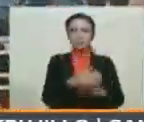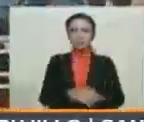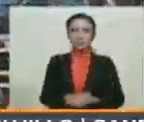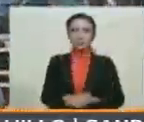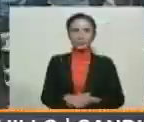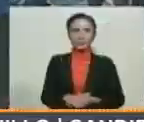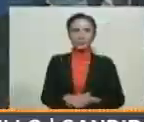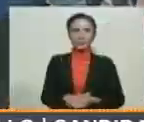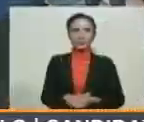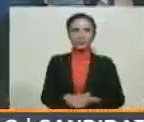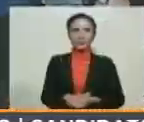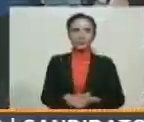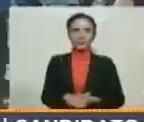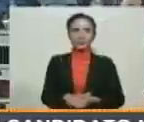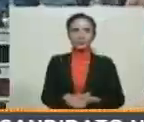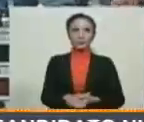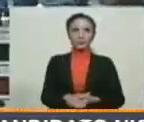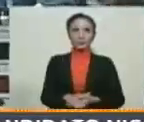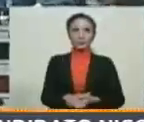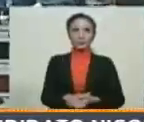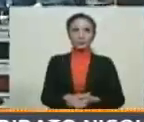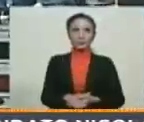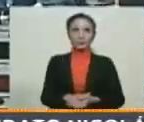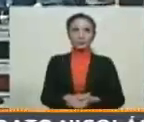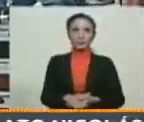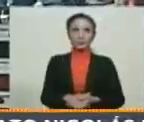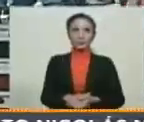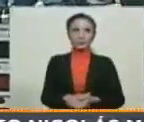un micrófono para rafael calle por favor